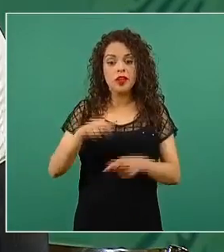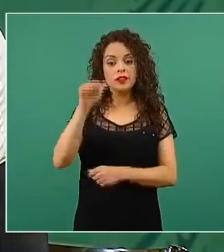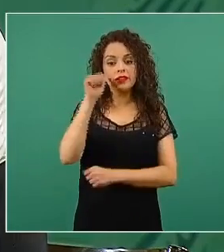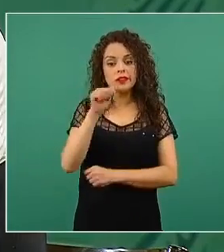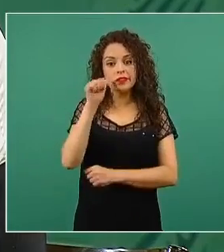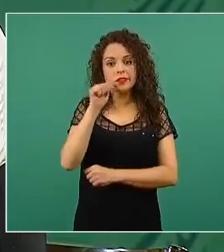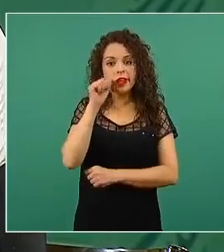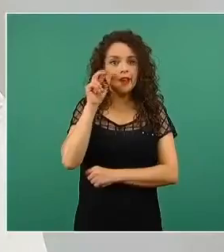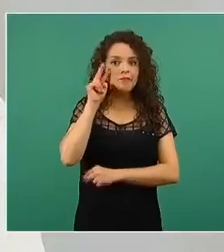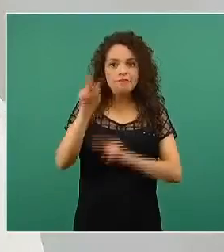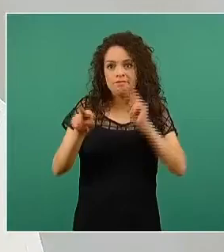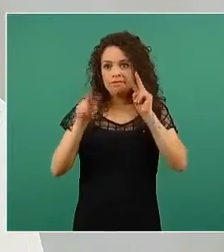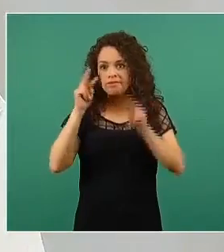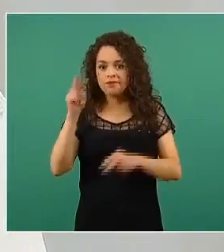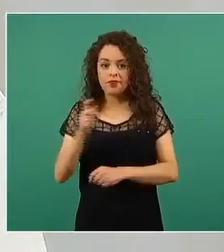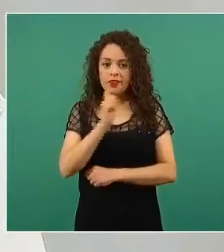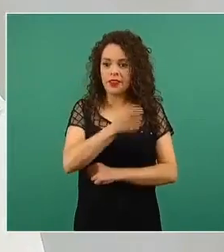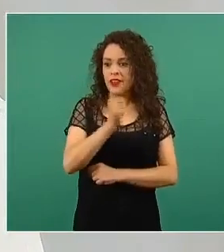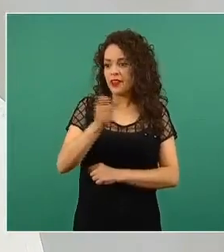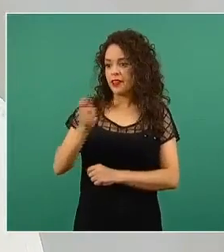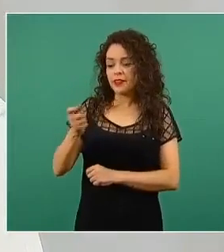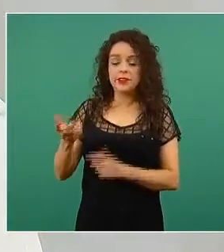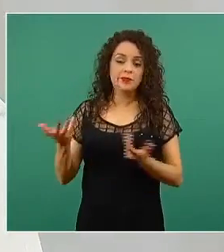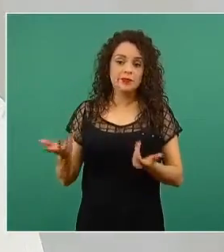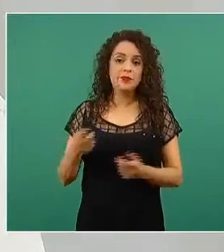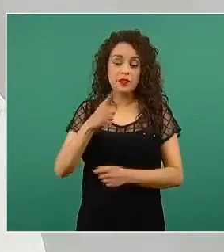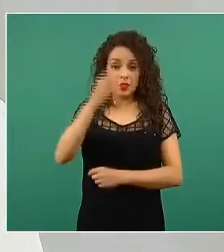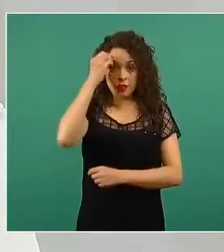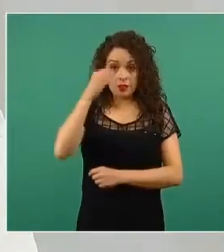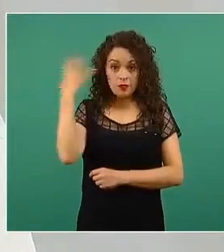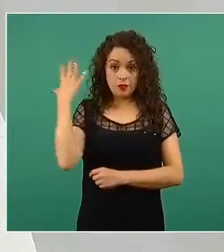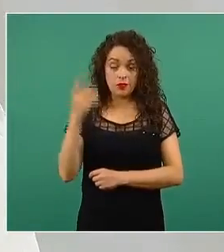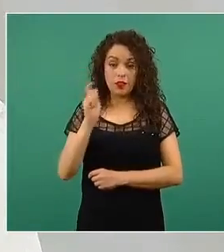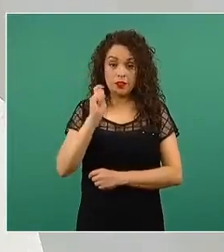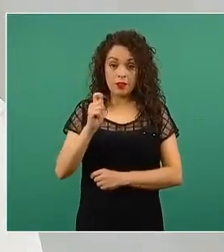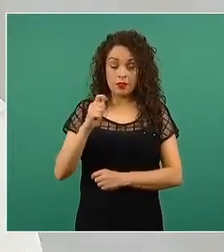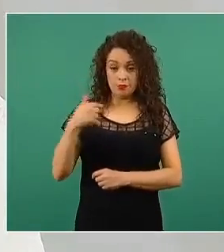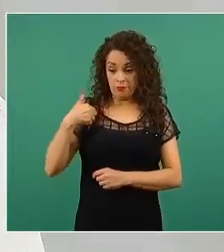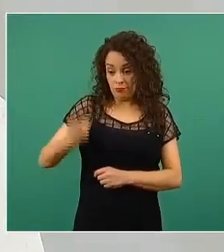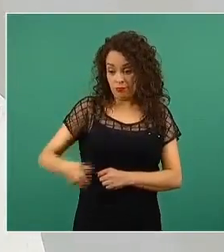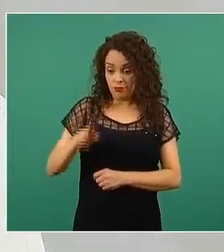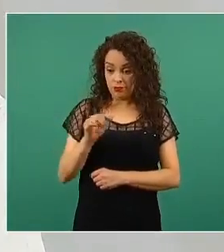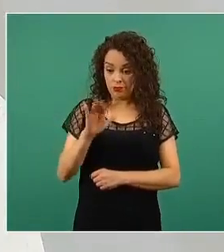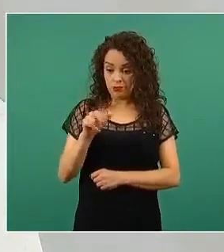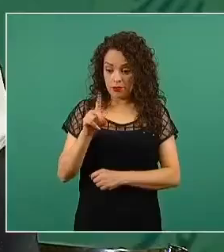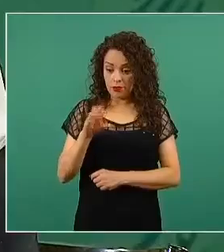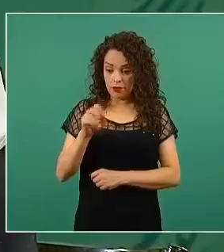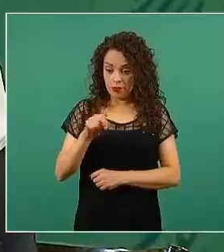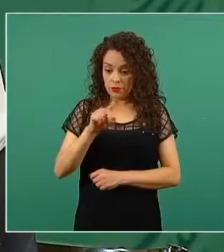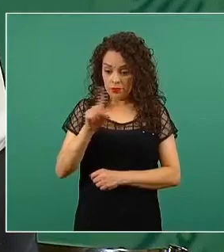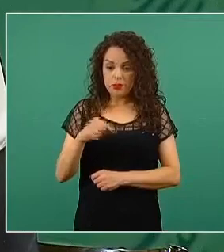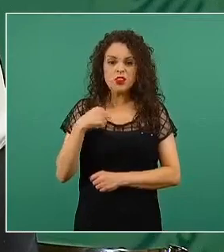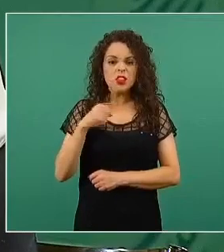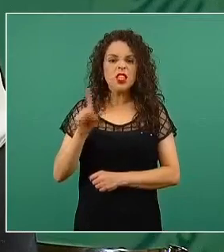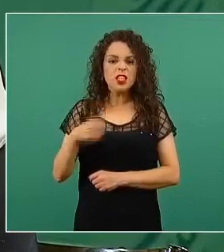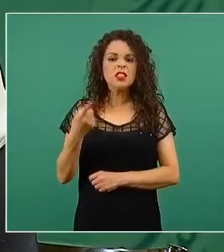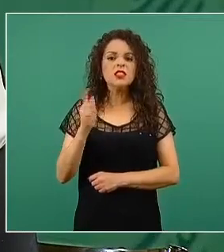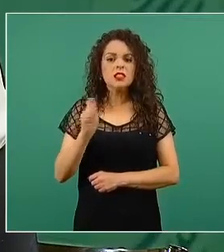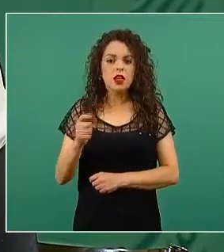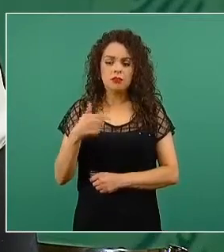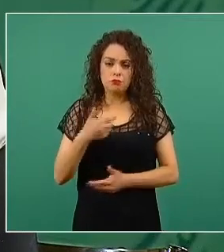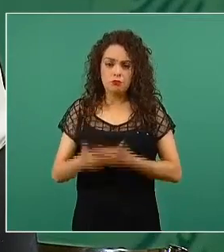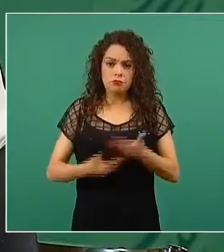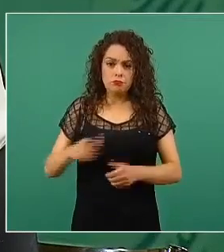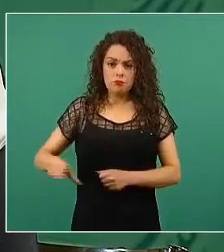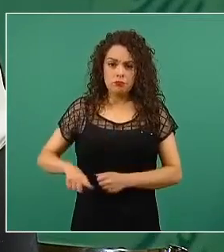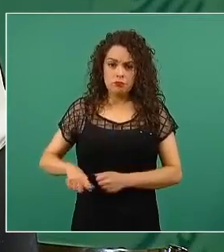desde ciertas perspectivas, se les olvida que Ricardo Cortés es un simple servidor público, hombre